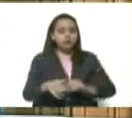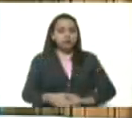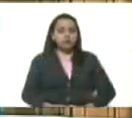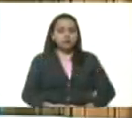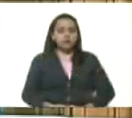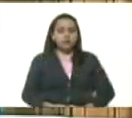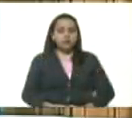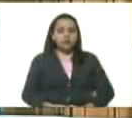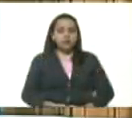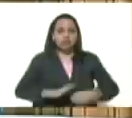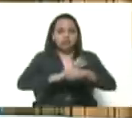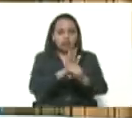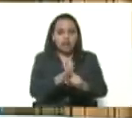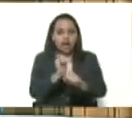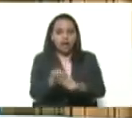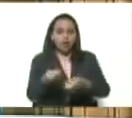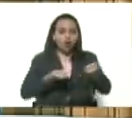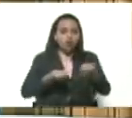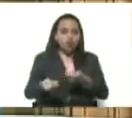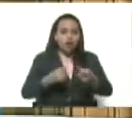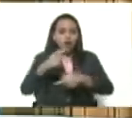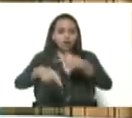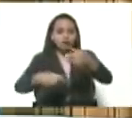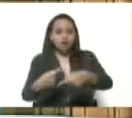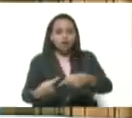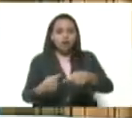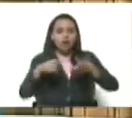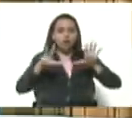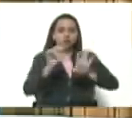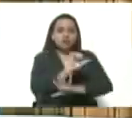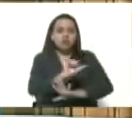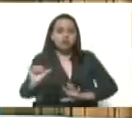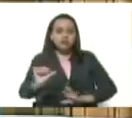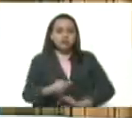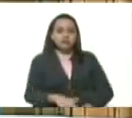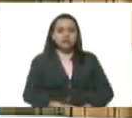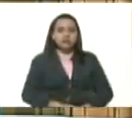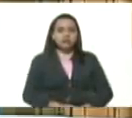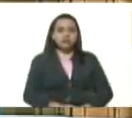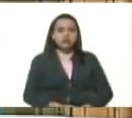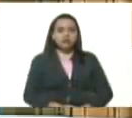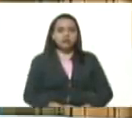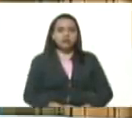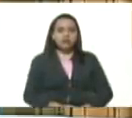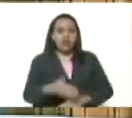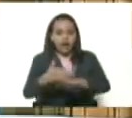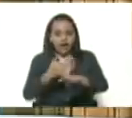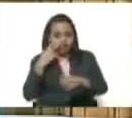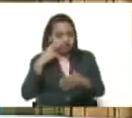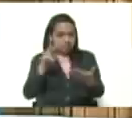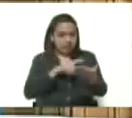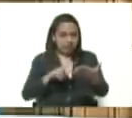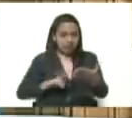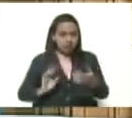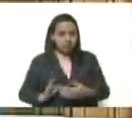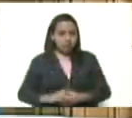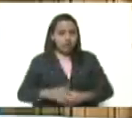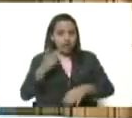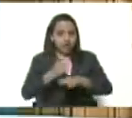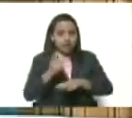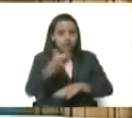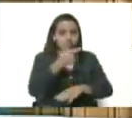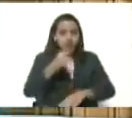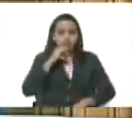la pandemia será controlada en las próximas 8 semanas. ¿Ustedes lo habían leído? Tienen que leer, tienen que